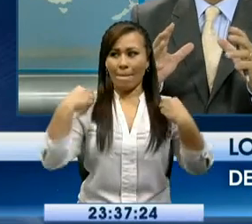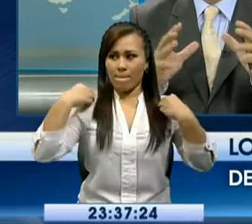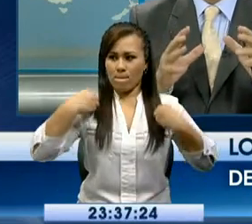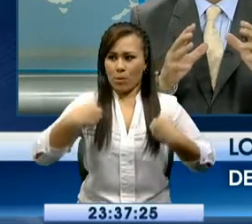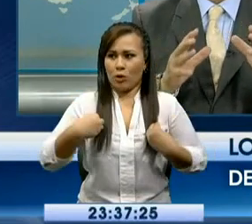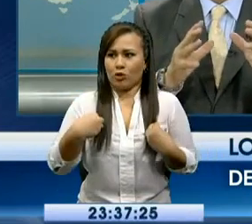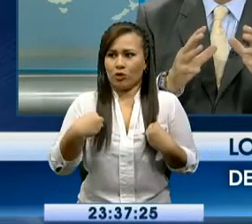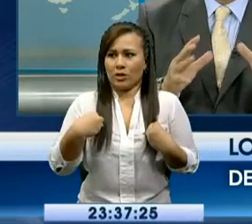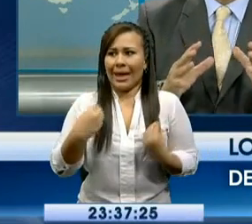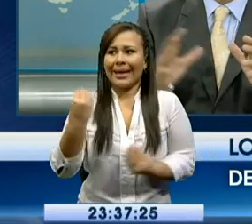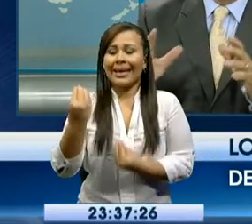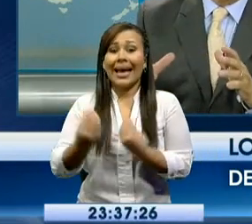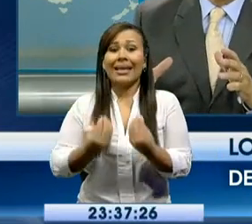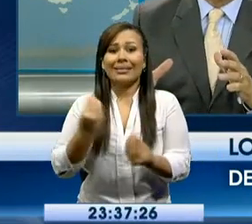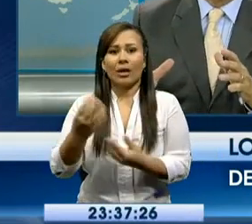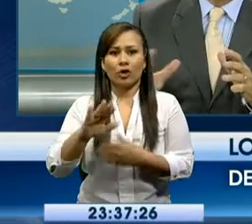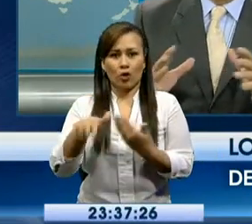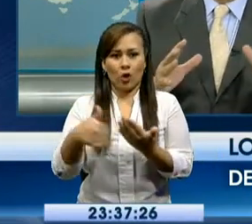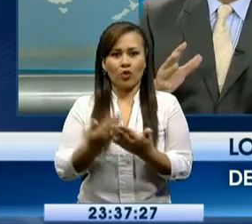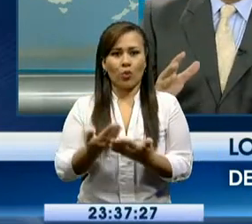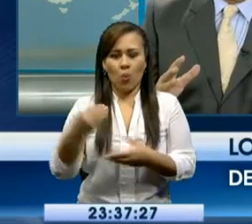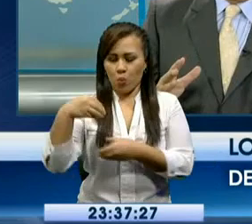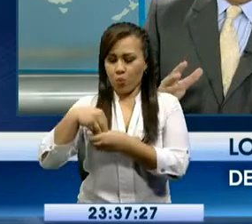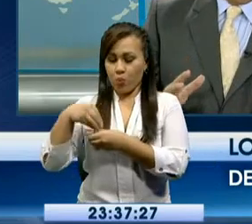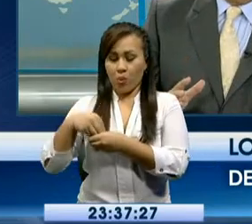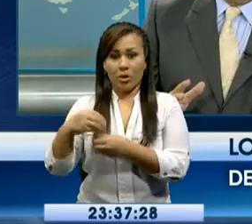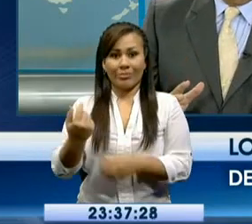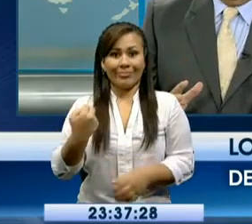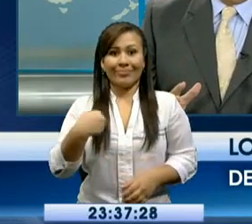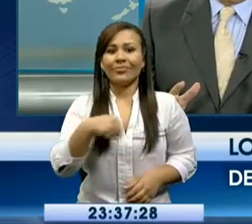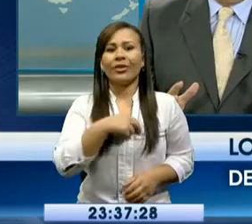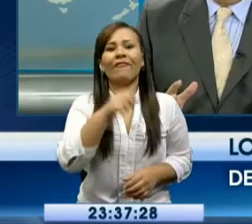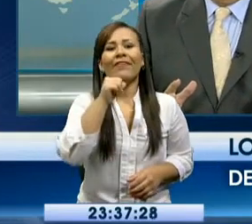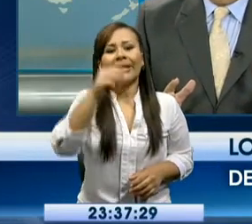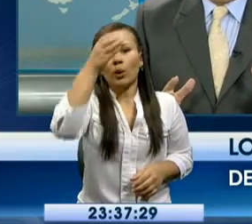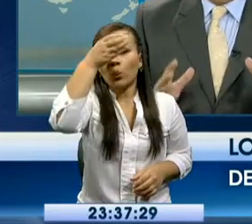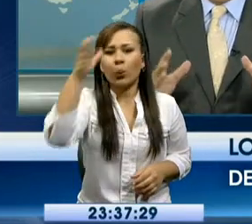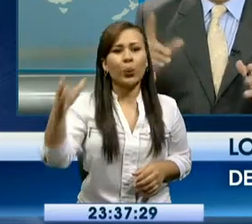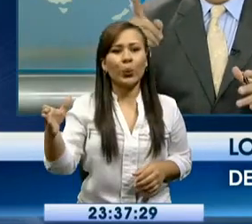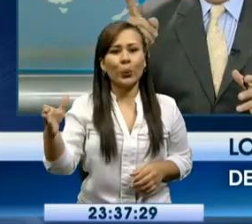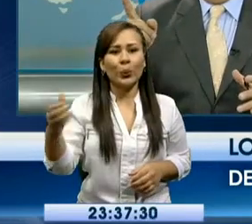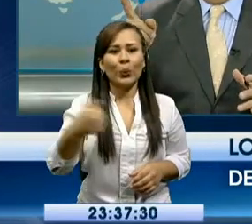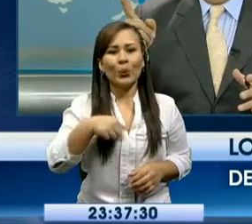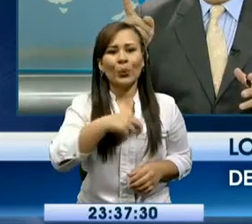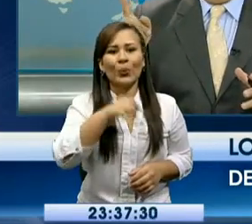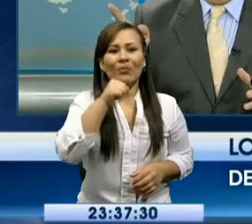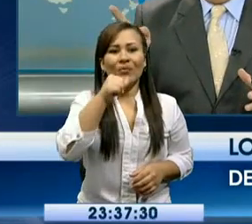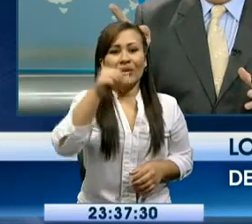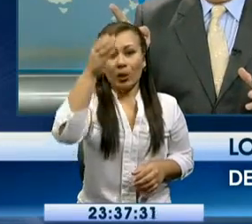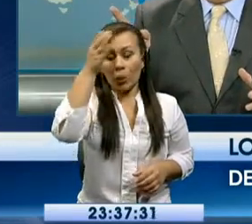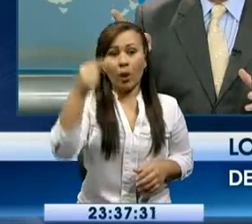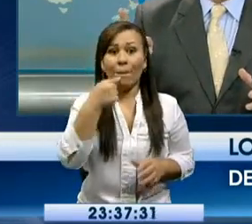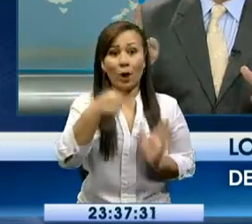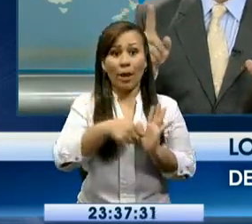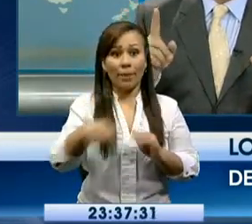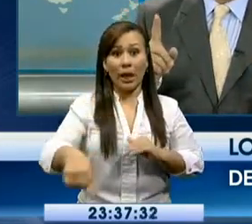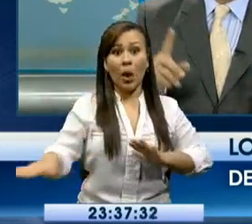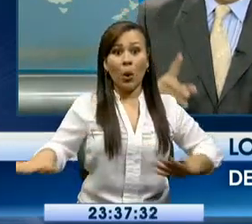cómo debemos estar preparaditos todos. Bueno. Porque resulta que no tenemos cultura de eso. Correcto. Aquí nos cogió este